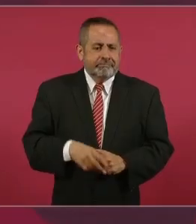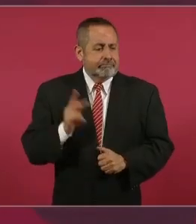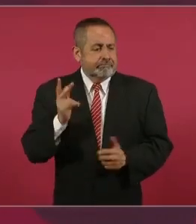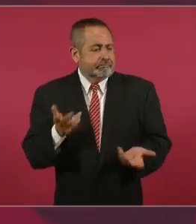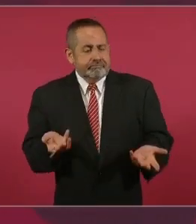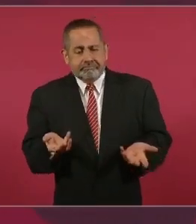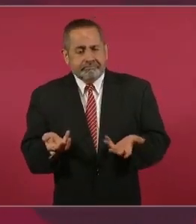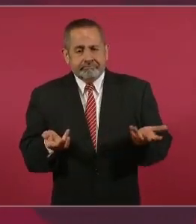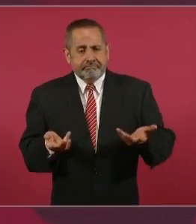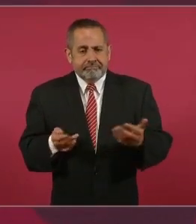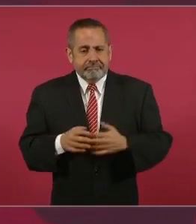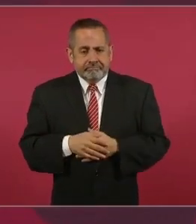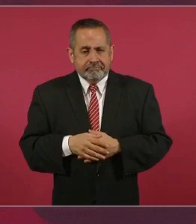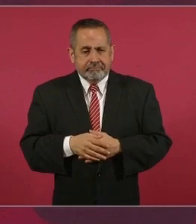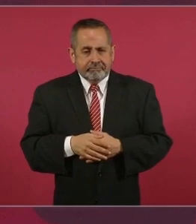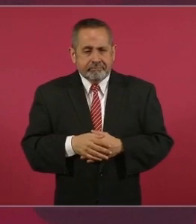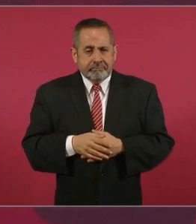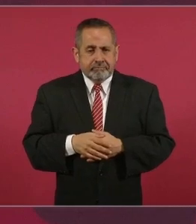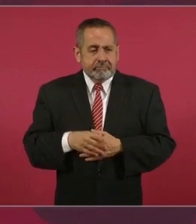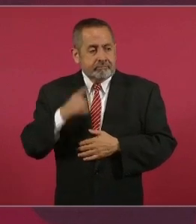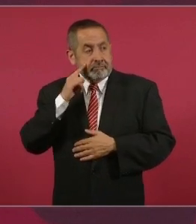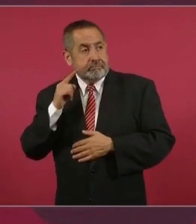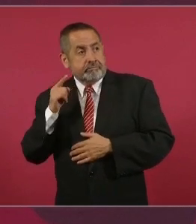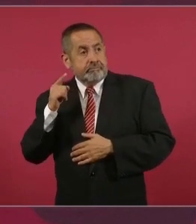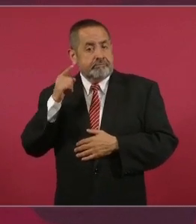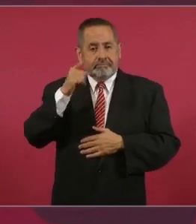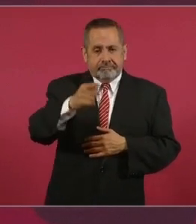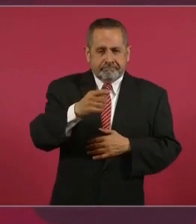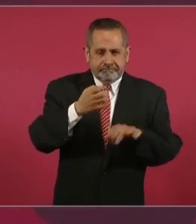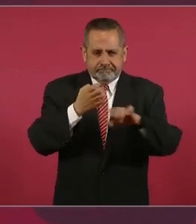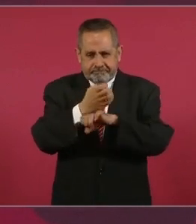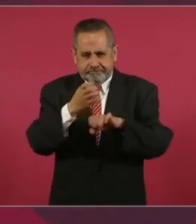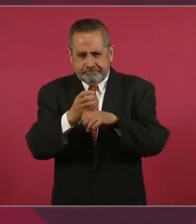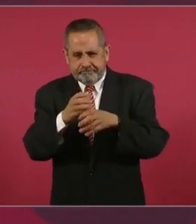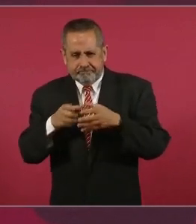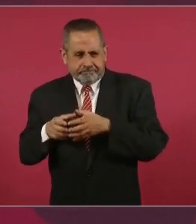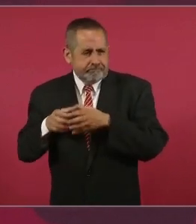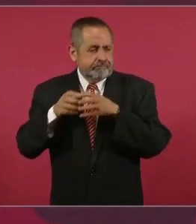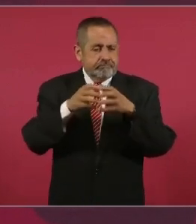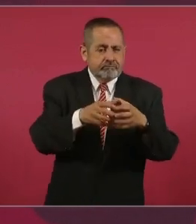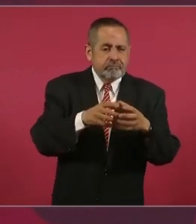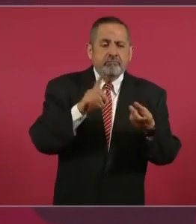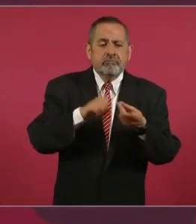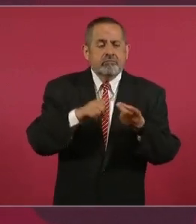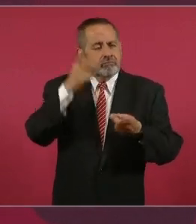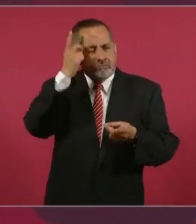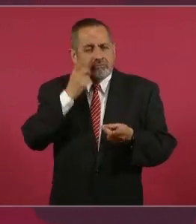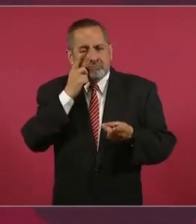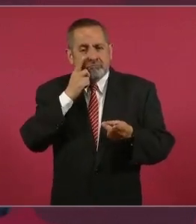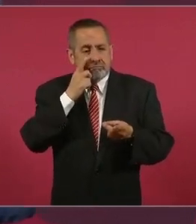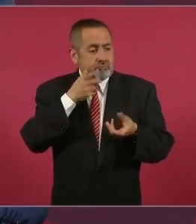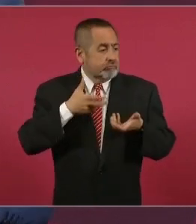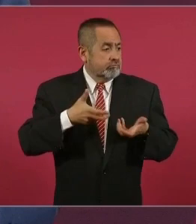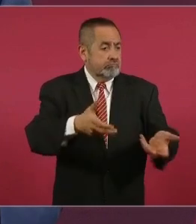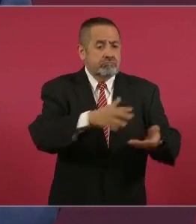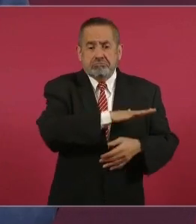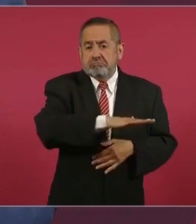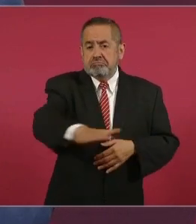Pero cuando iban a una misión, a un estado, tenían que acampar a la intemperie